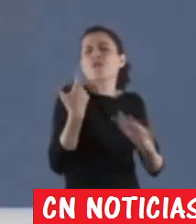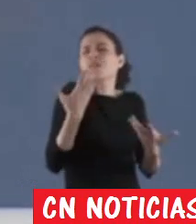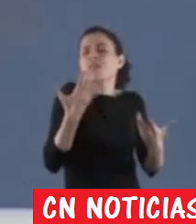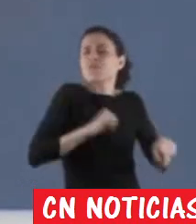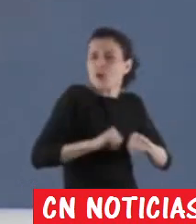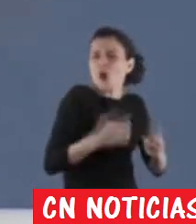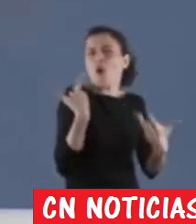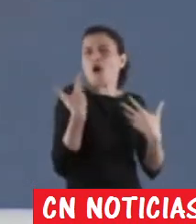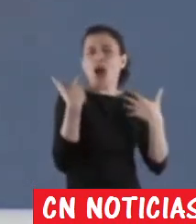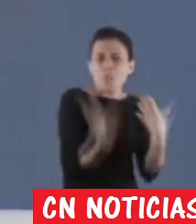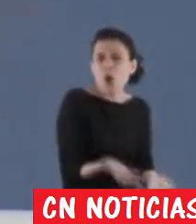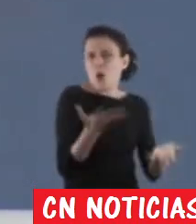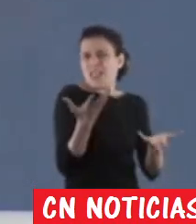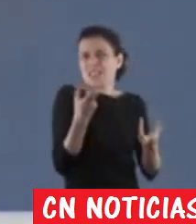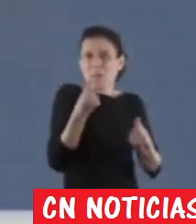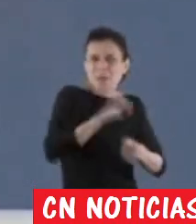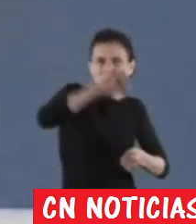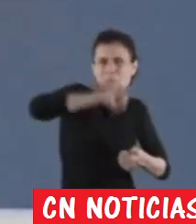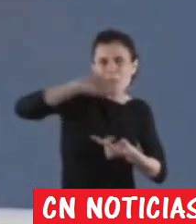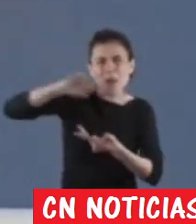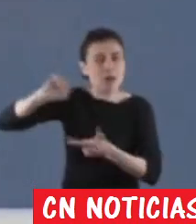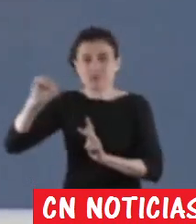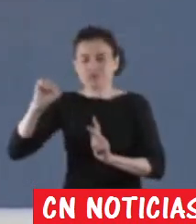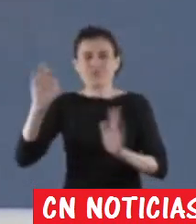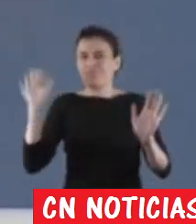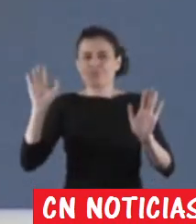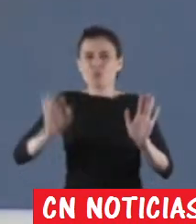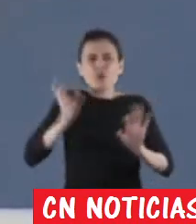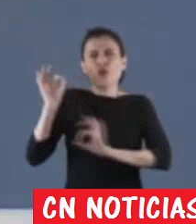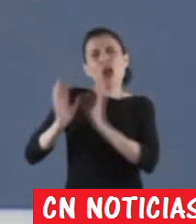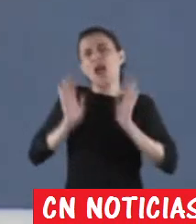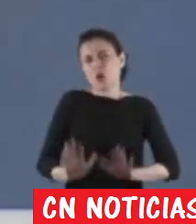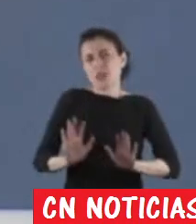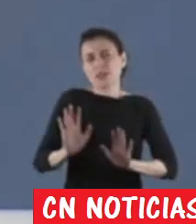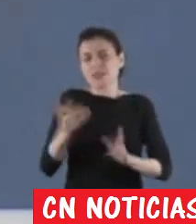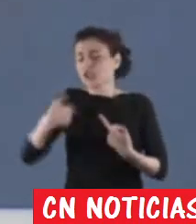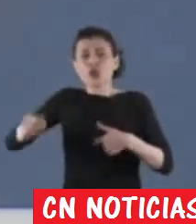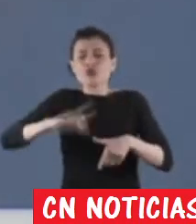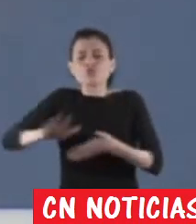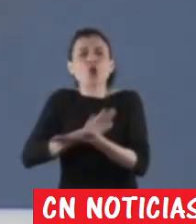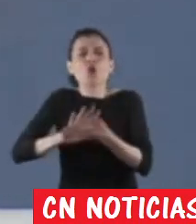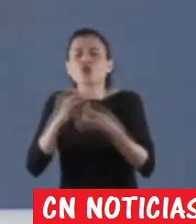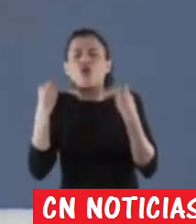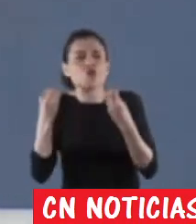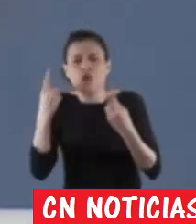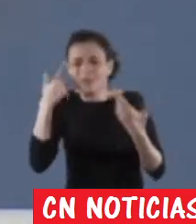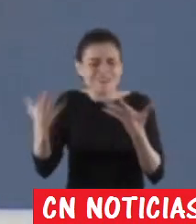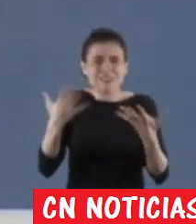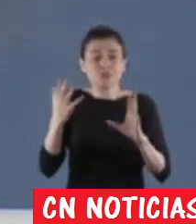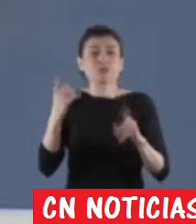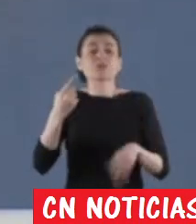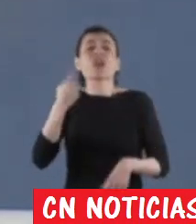precios en los tiempos turbulentos. Y para evitar esto, el presidente Alberto Fernández